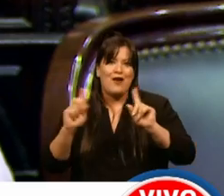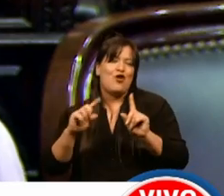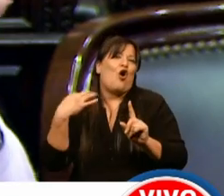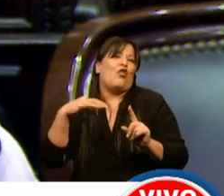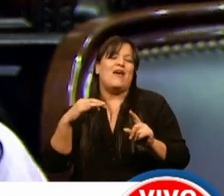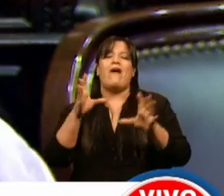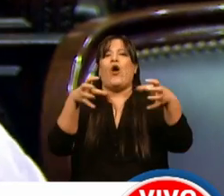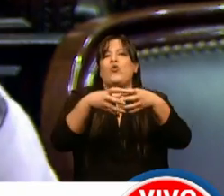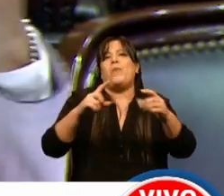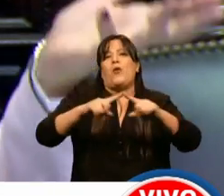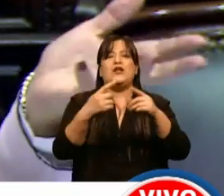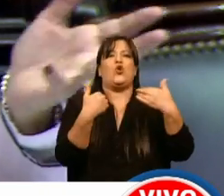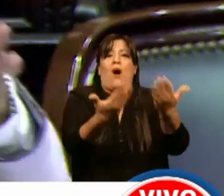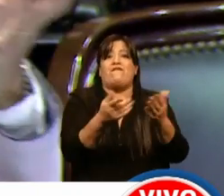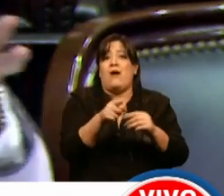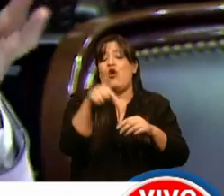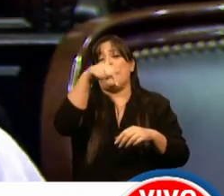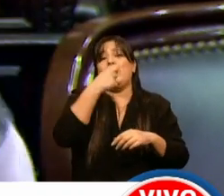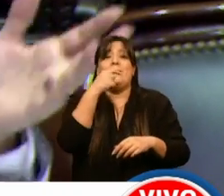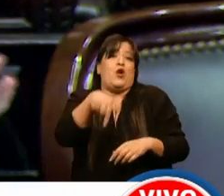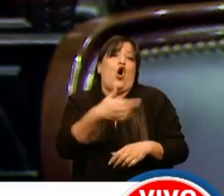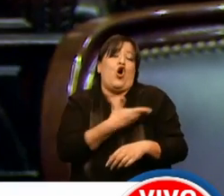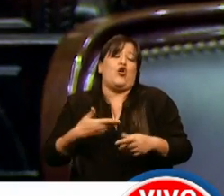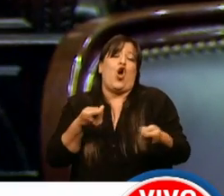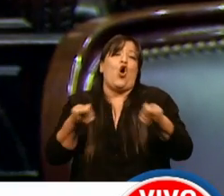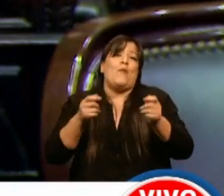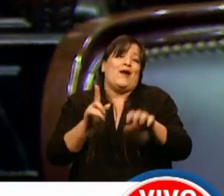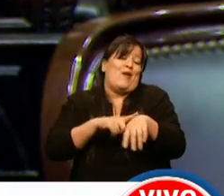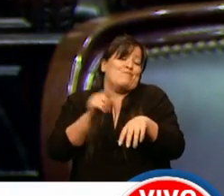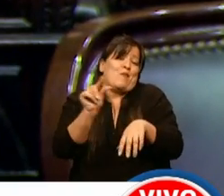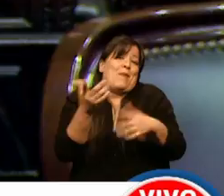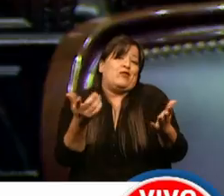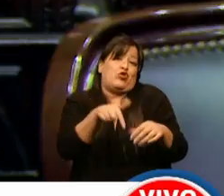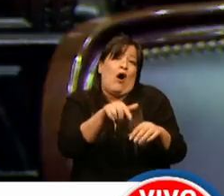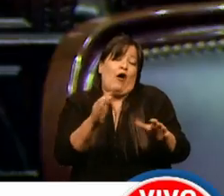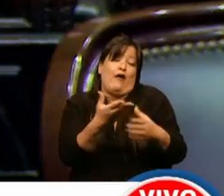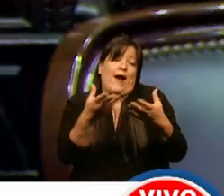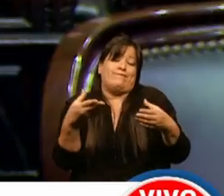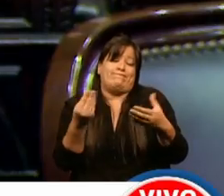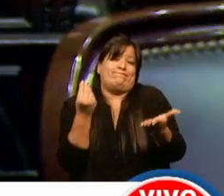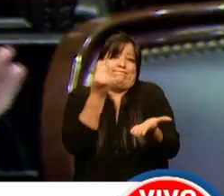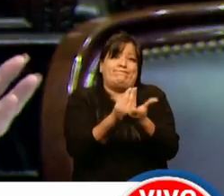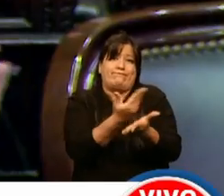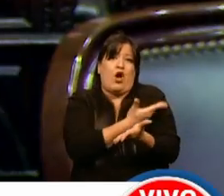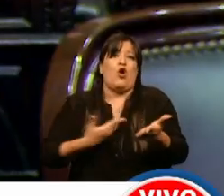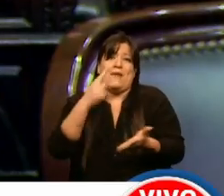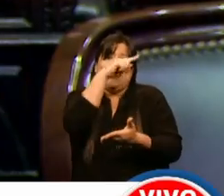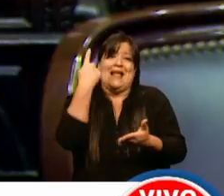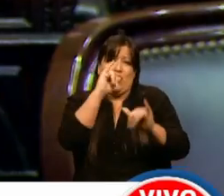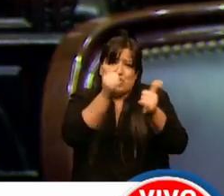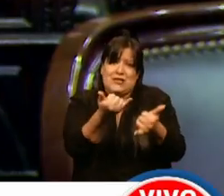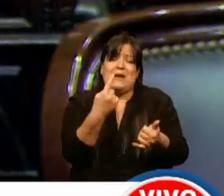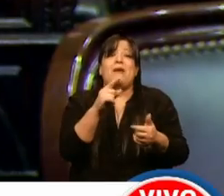partidario que hoy gobierna circunstancialmente en el estado argentino